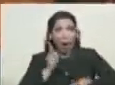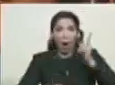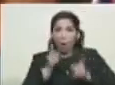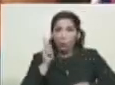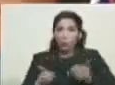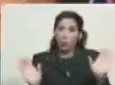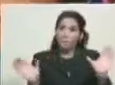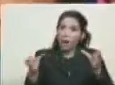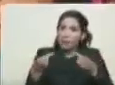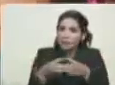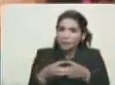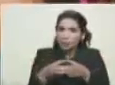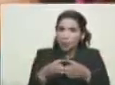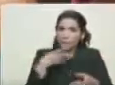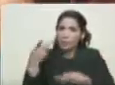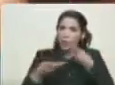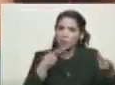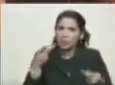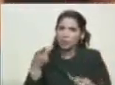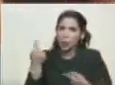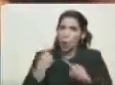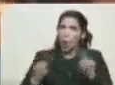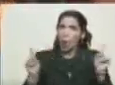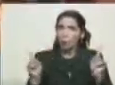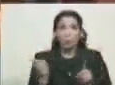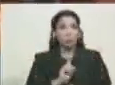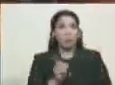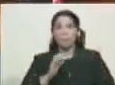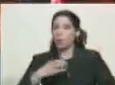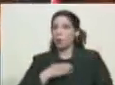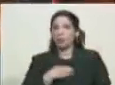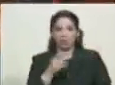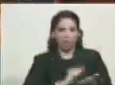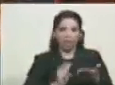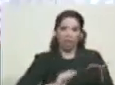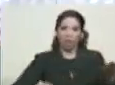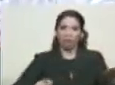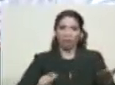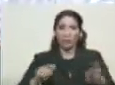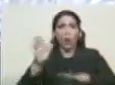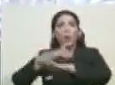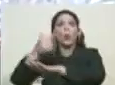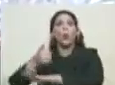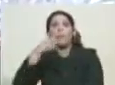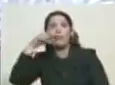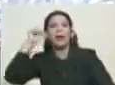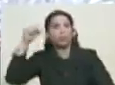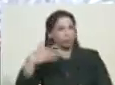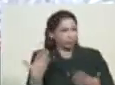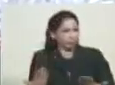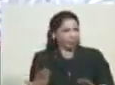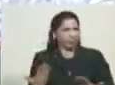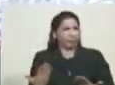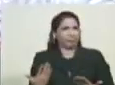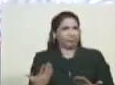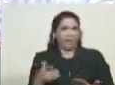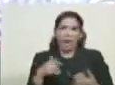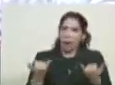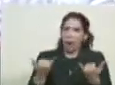porque otros ni siquiera han tenido el coraje de sacar un comunicado. Primero le echan la culpa a Nicolás. Nicolás, eres